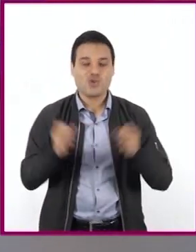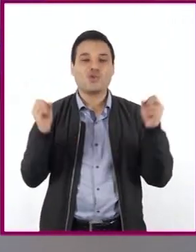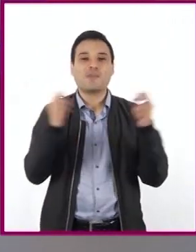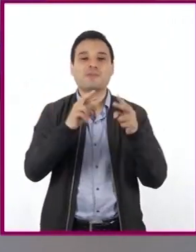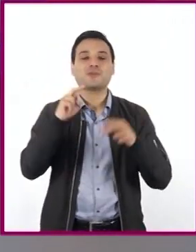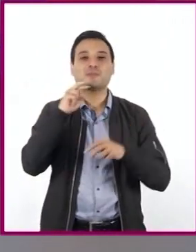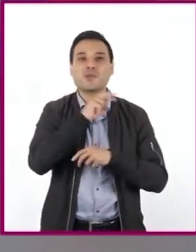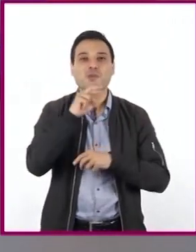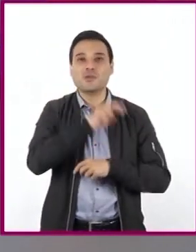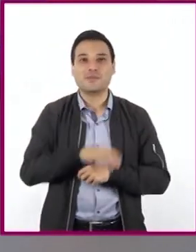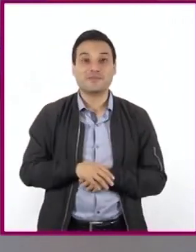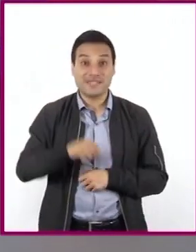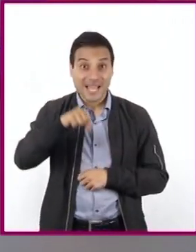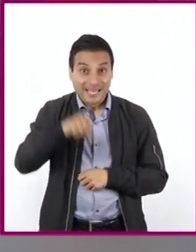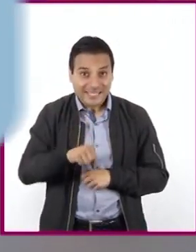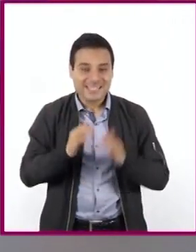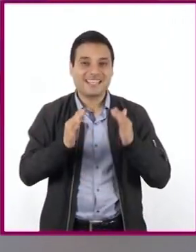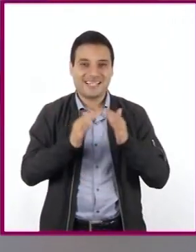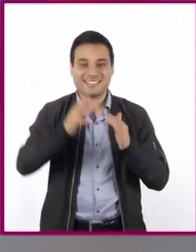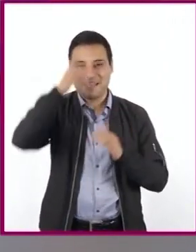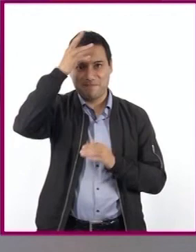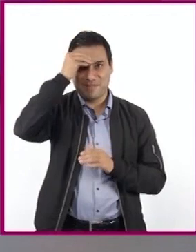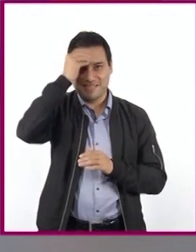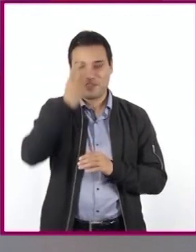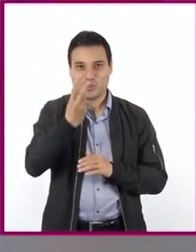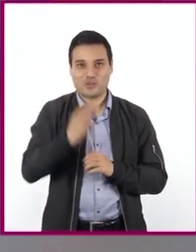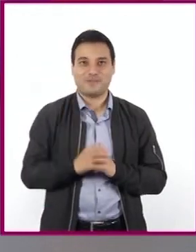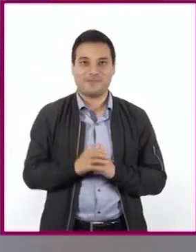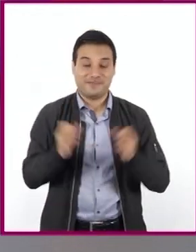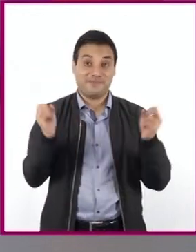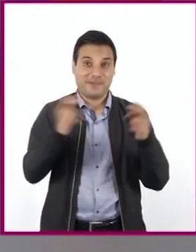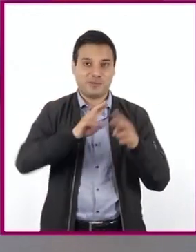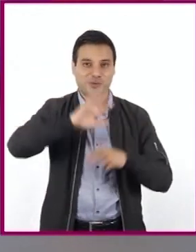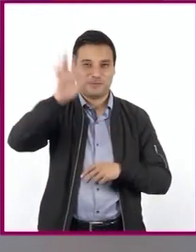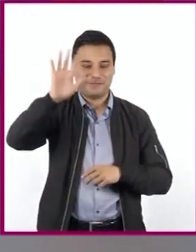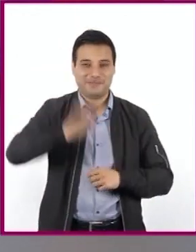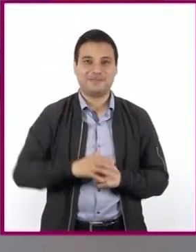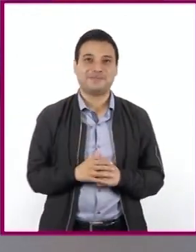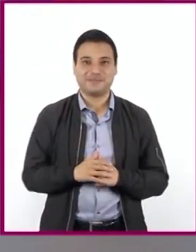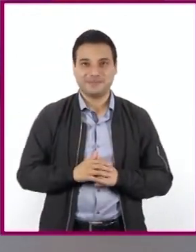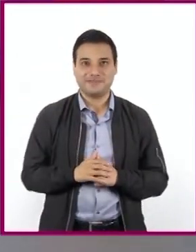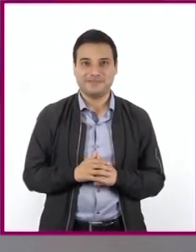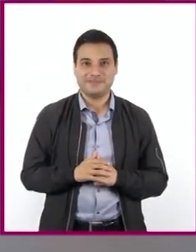que nos vemos pronto aquí en Aprende en Casa 2. ¡Hasta la próxima!